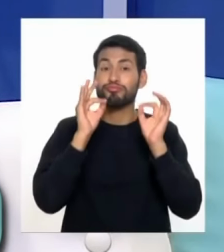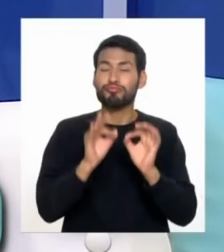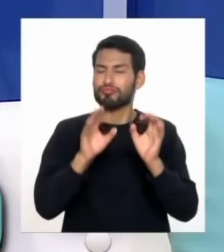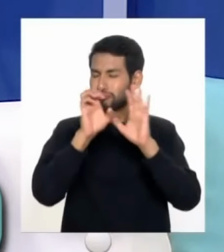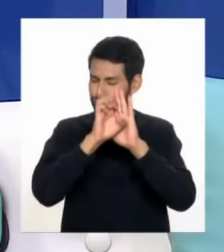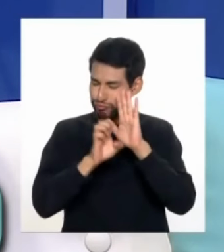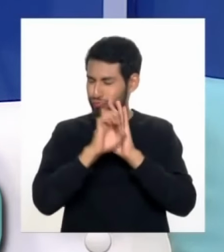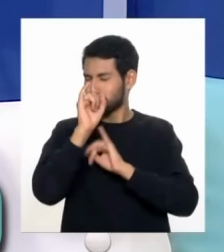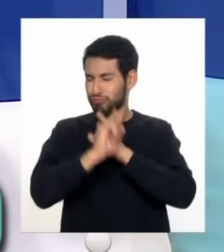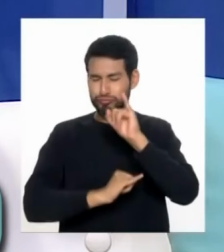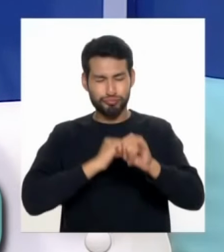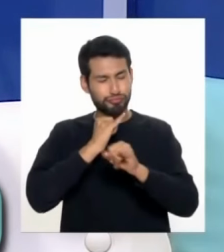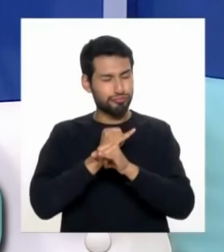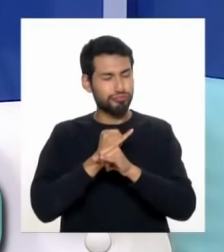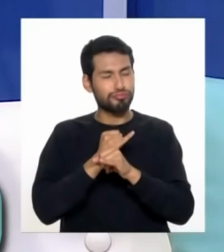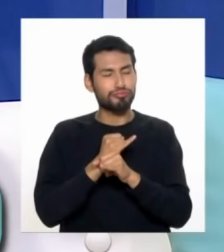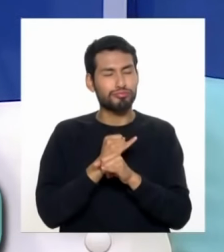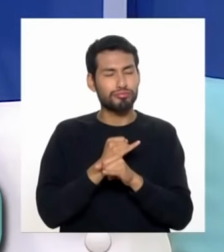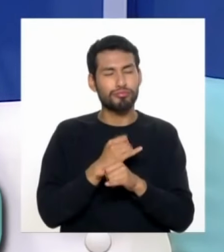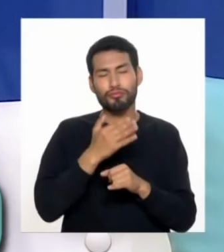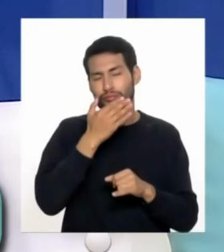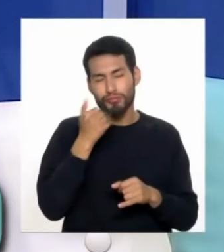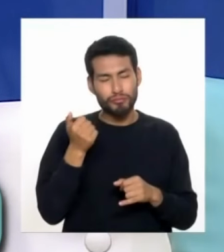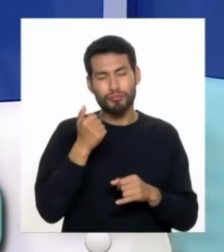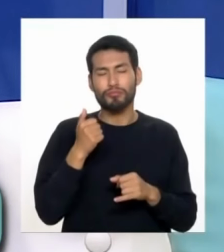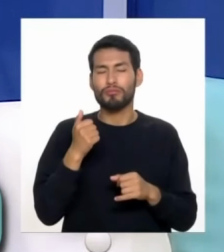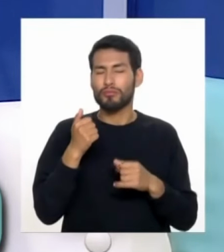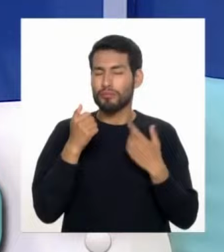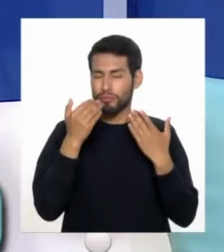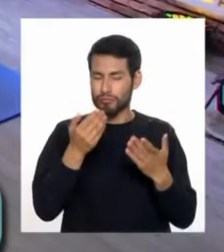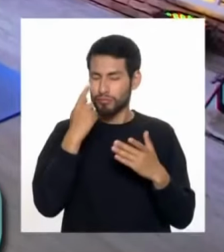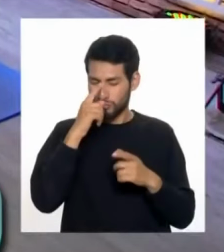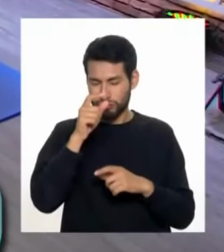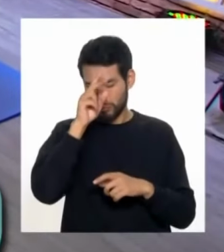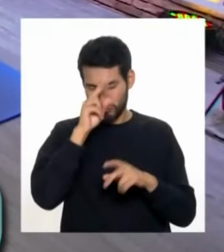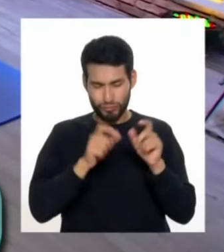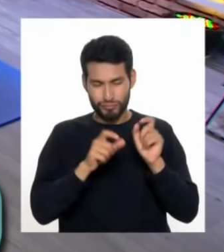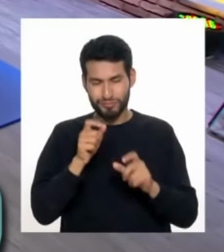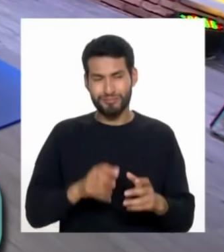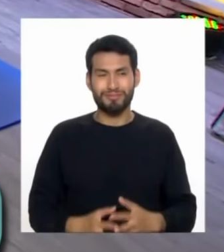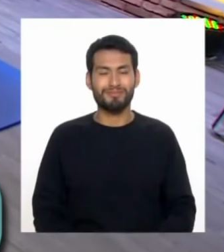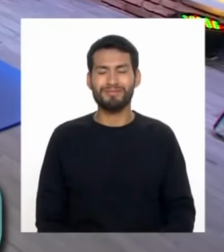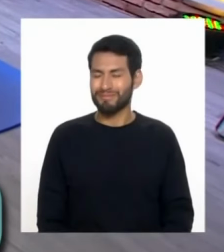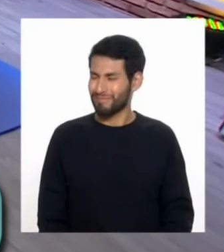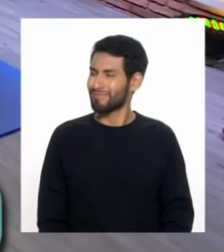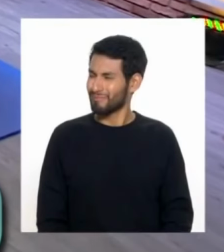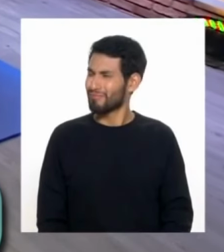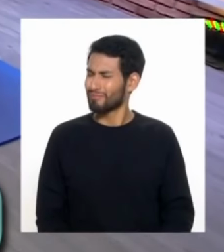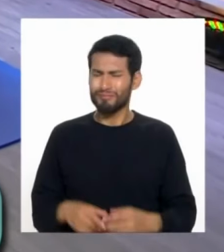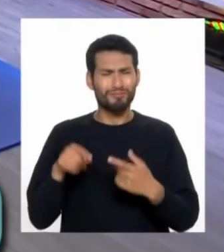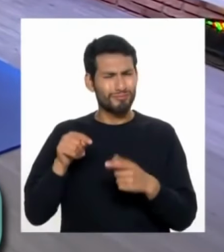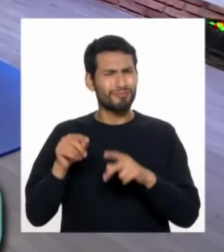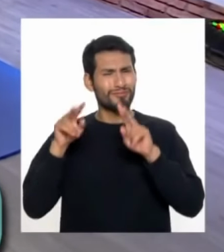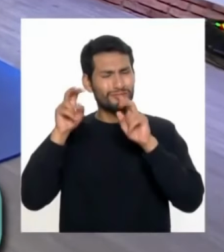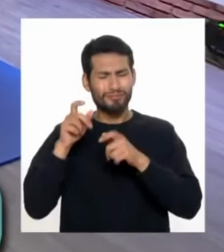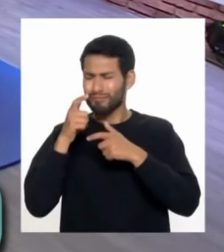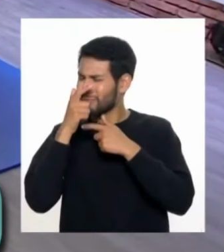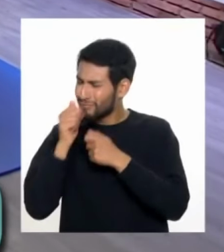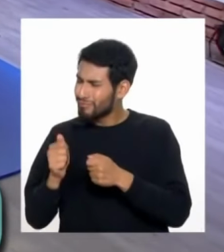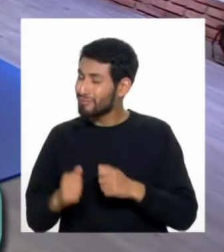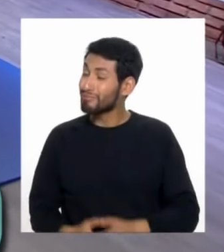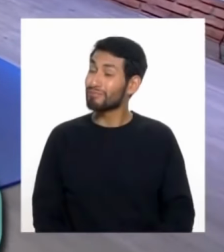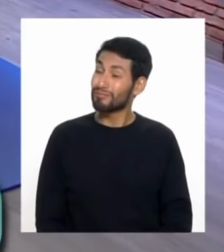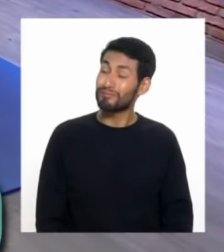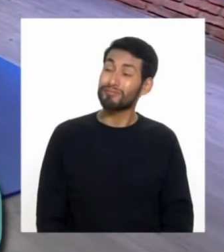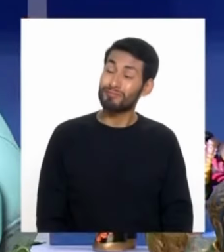digamos, internacionales que sean de mejor calidad, mejor beneficio para los peruanos, ¿no? Por supuesto, es un tema bastante interesante